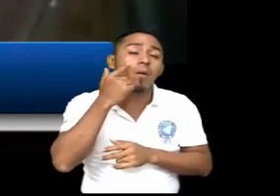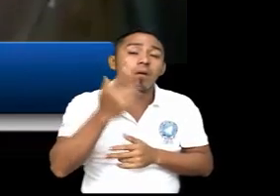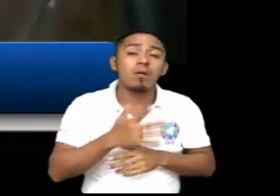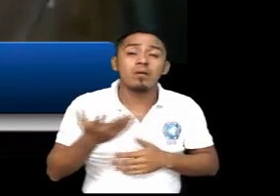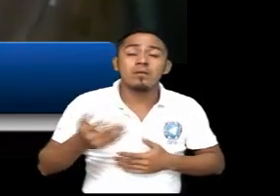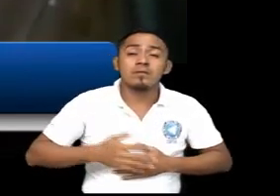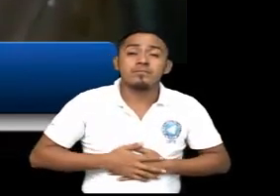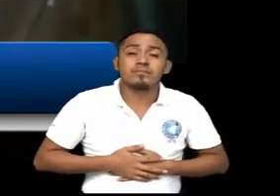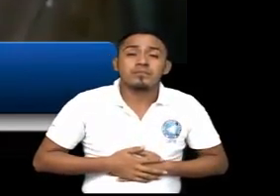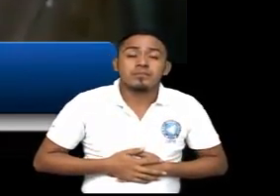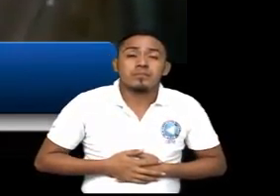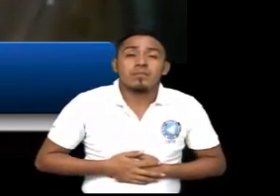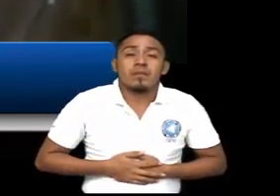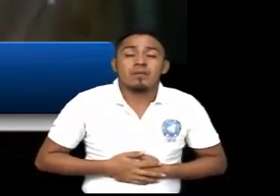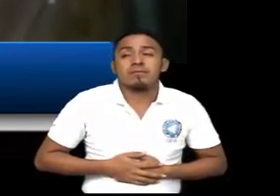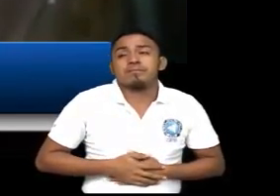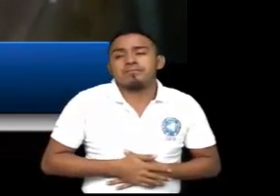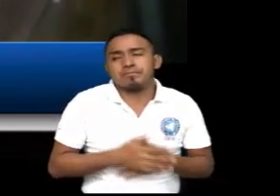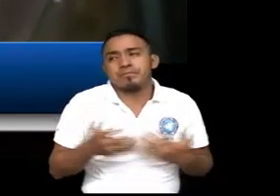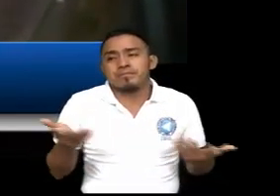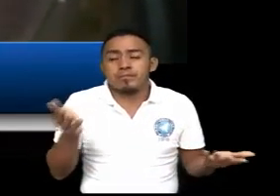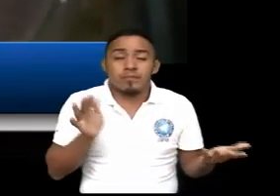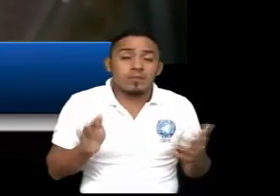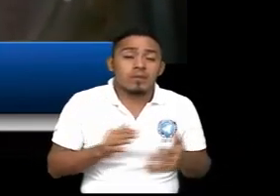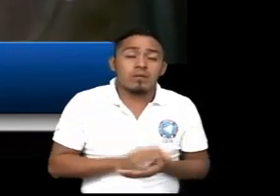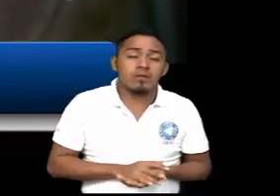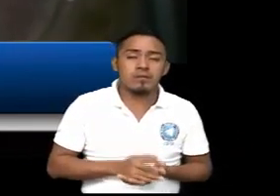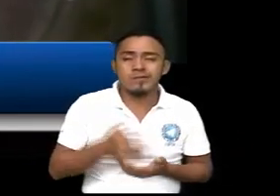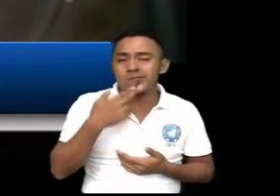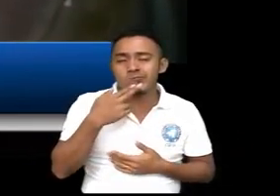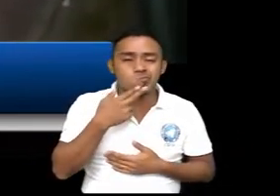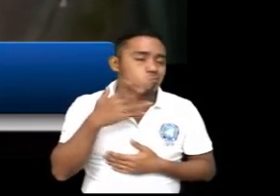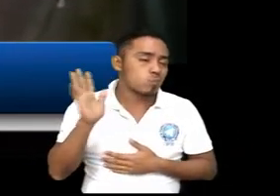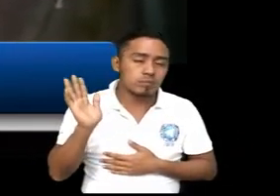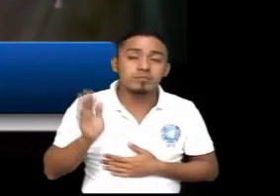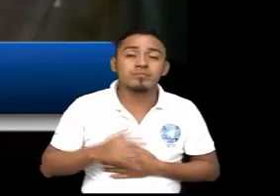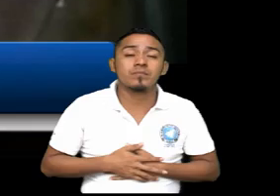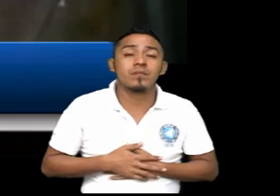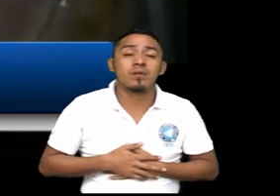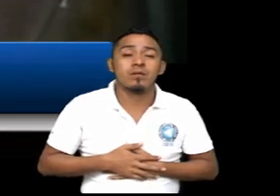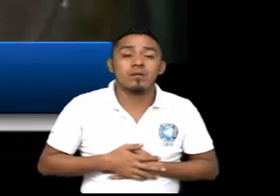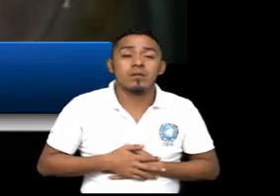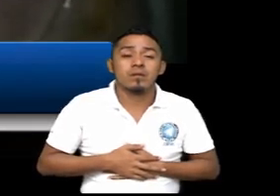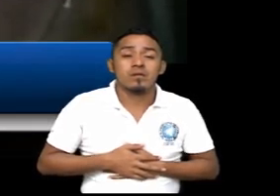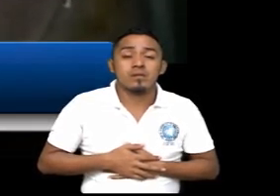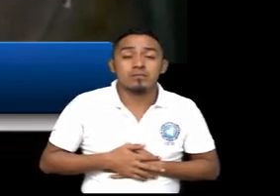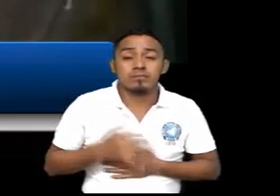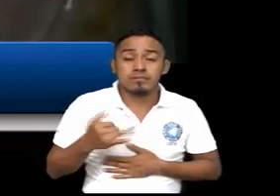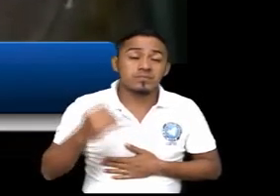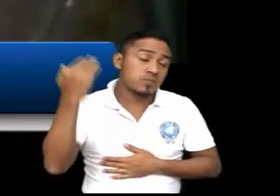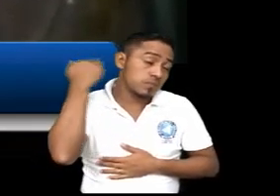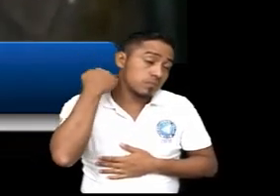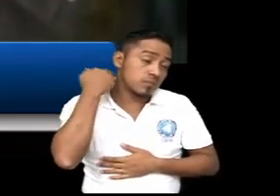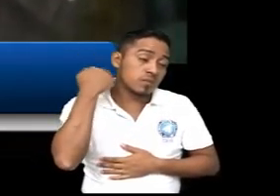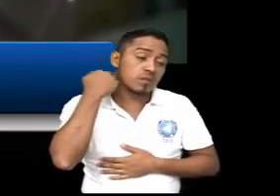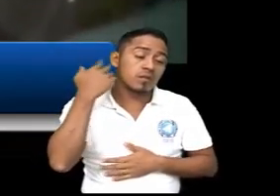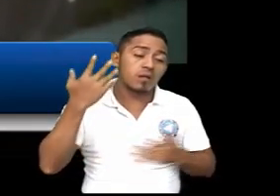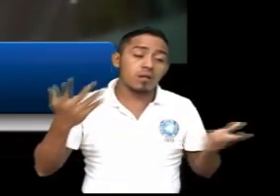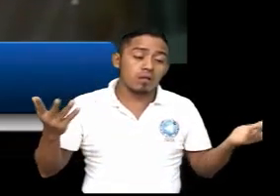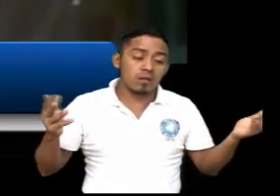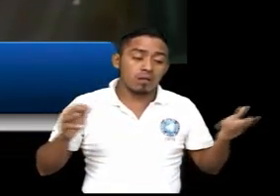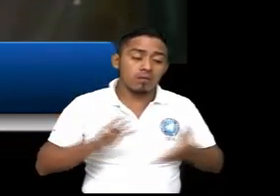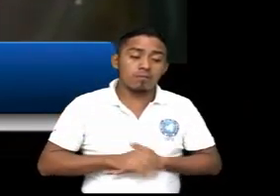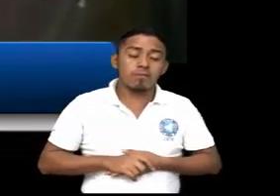país. Exactamente el número, ¿verdad? Uh-huh. Pero sí, es muy cara una cirugía de catarata en un